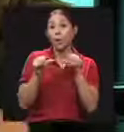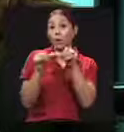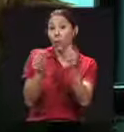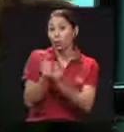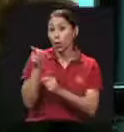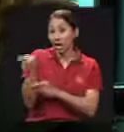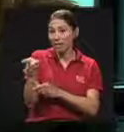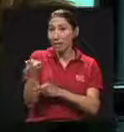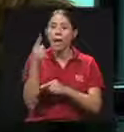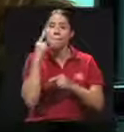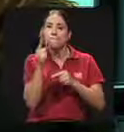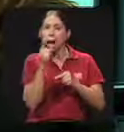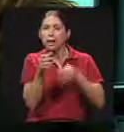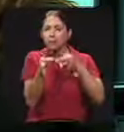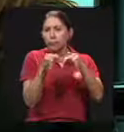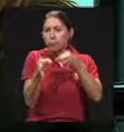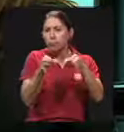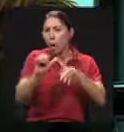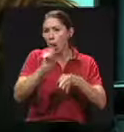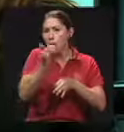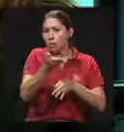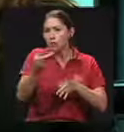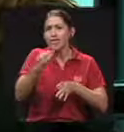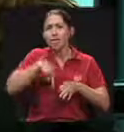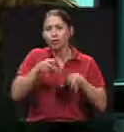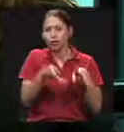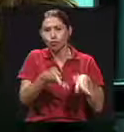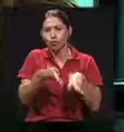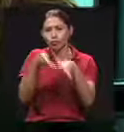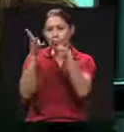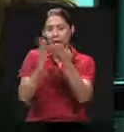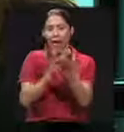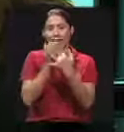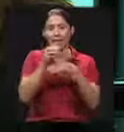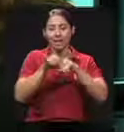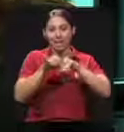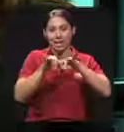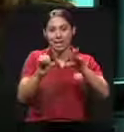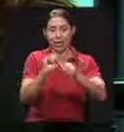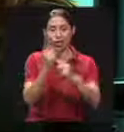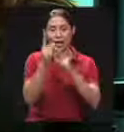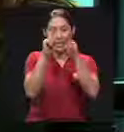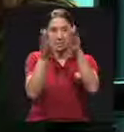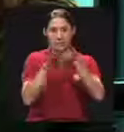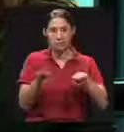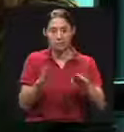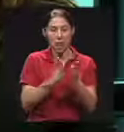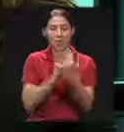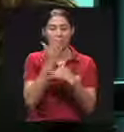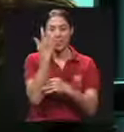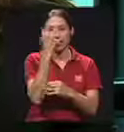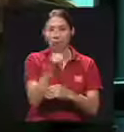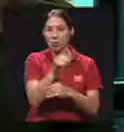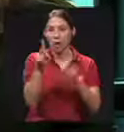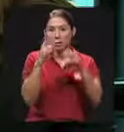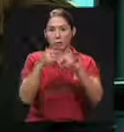aclarando otras consultas que subiremos en una entrevista ampliada a redes sociales que usted puede ingresar a Facebook y encontrarnos como Nexos Canal 15,